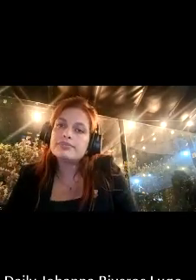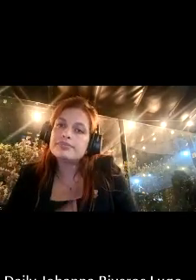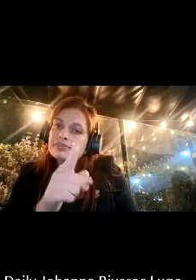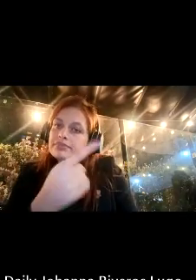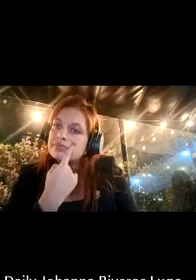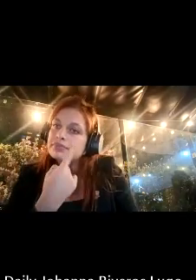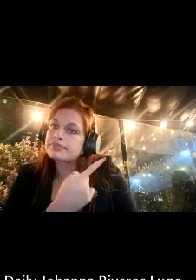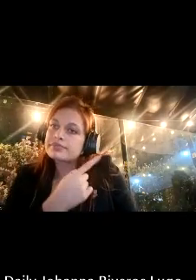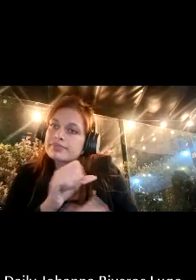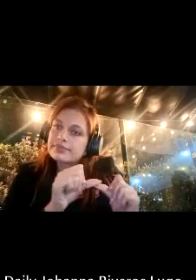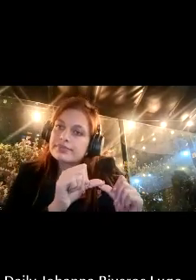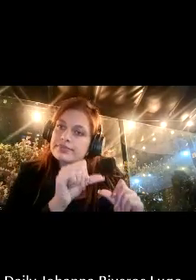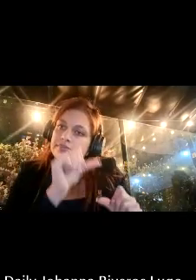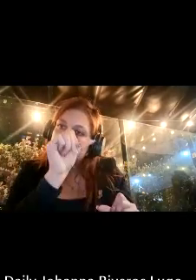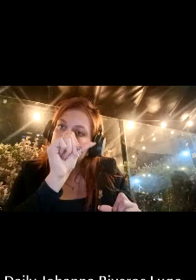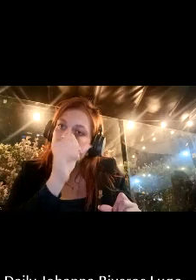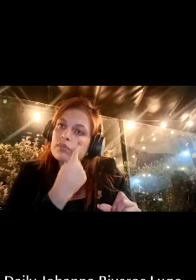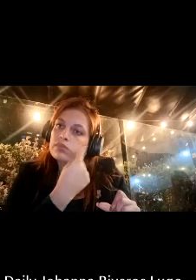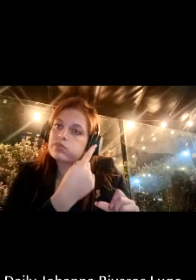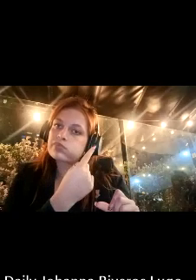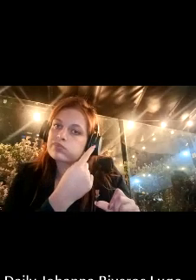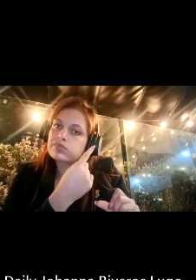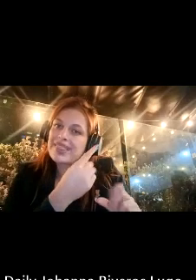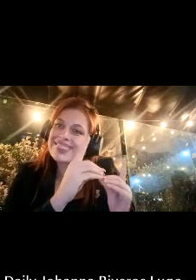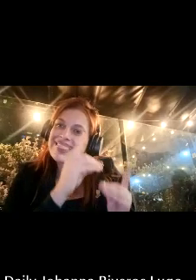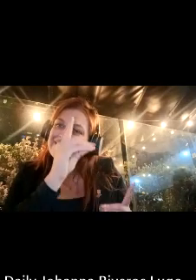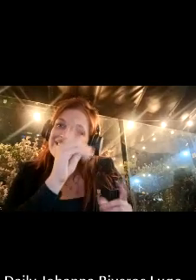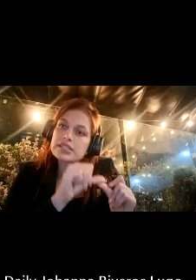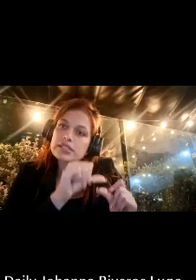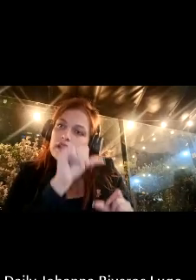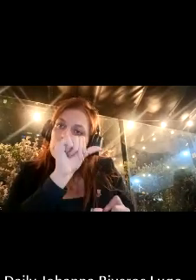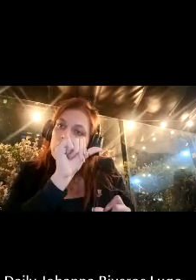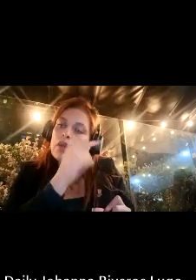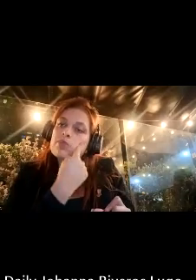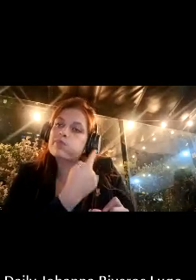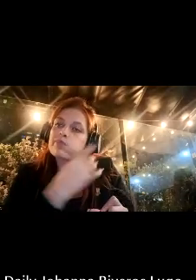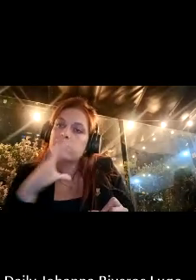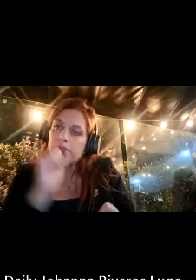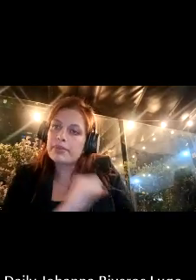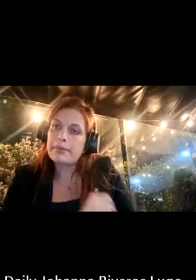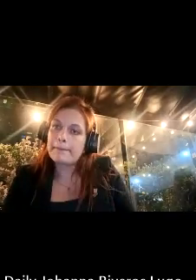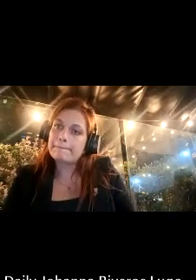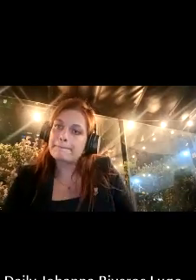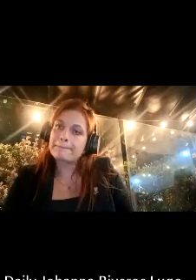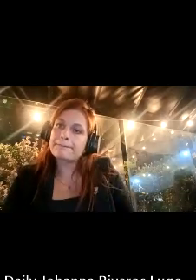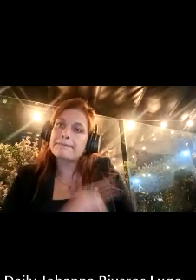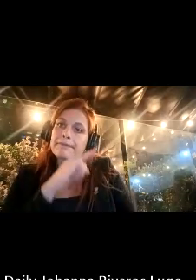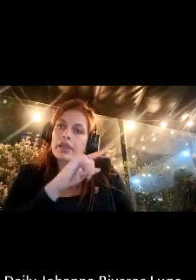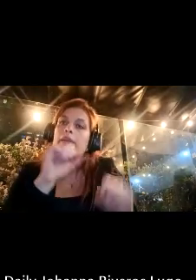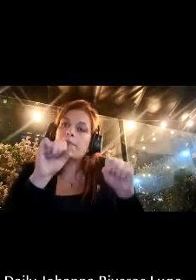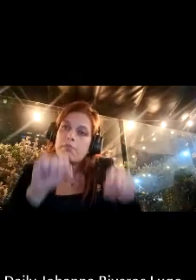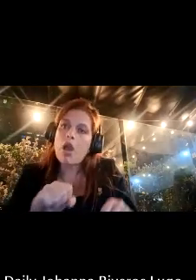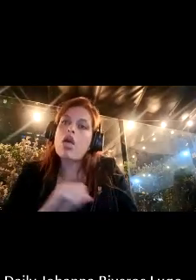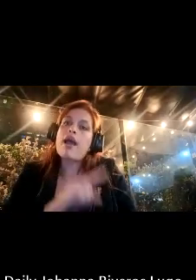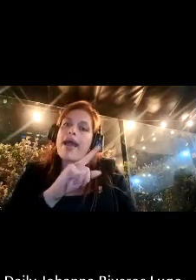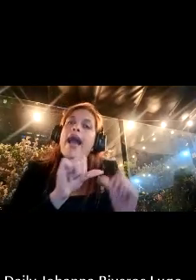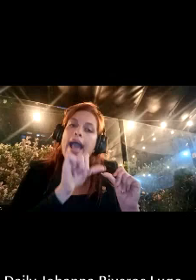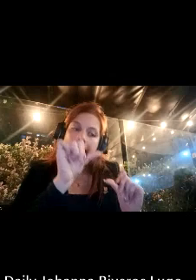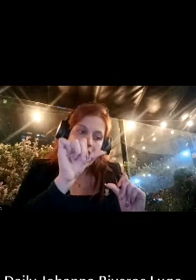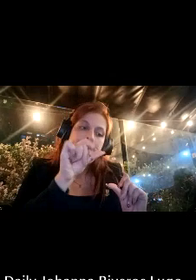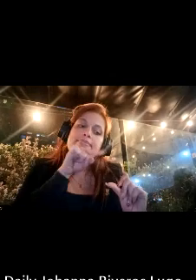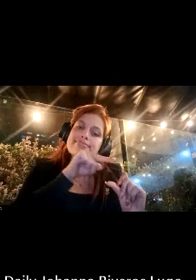la distancia que tenemos acá, es esta altura. Esta también la tenemos que medir y la reemplazamos ahí